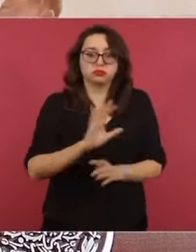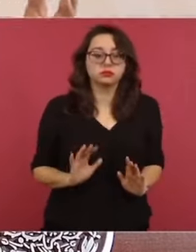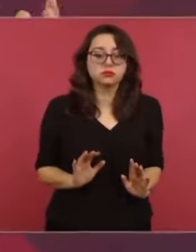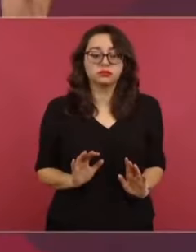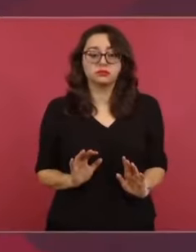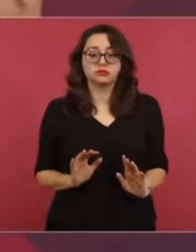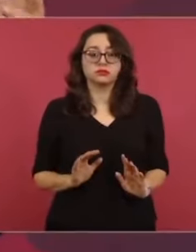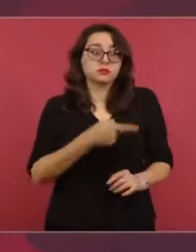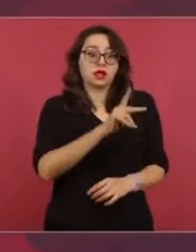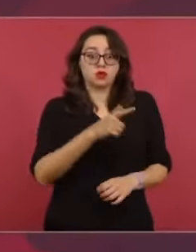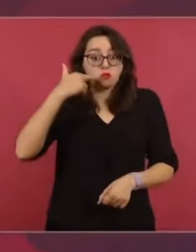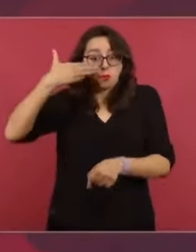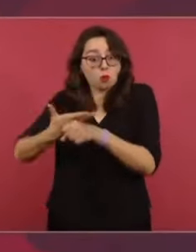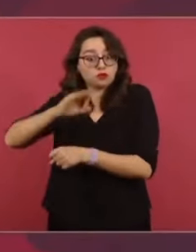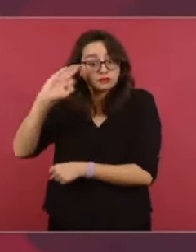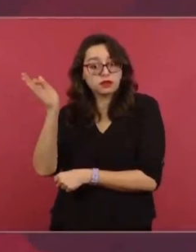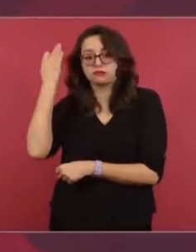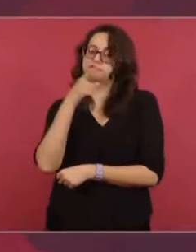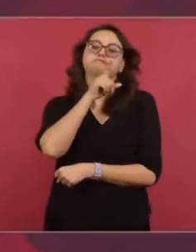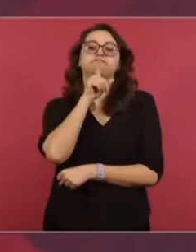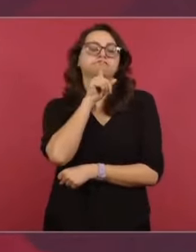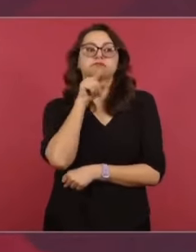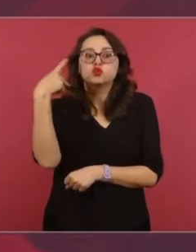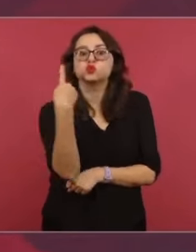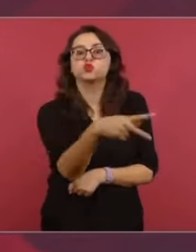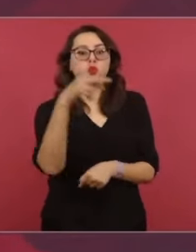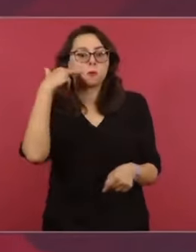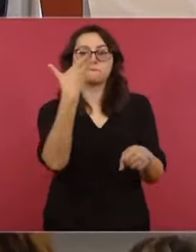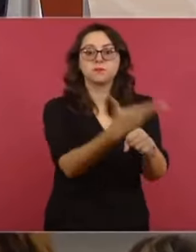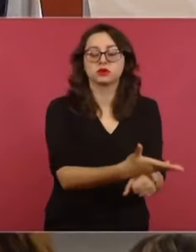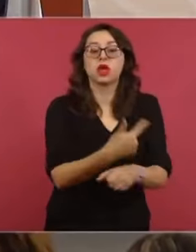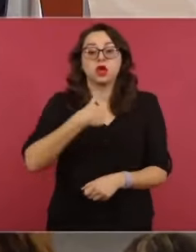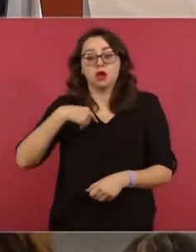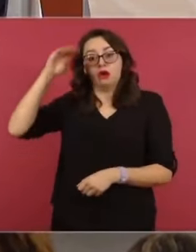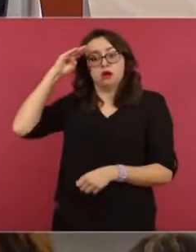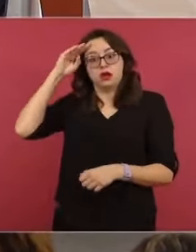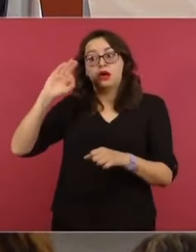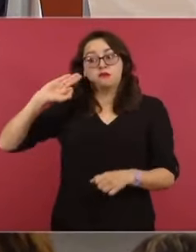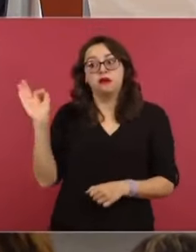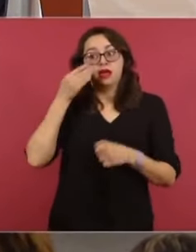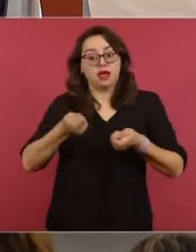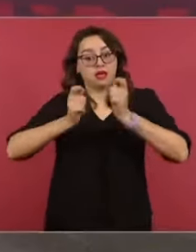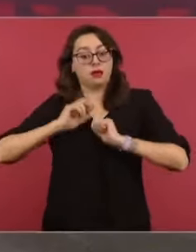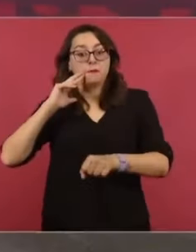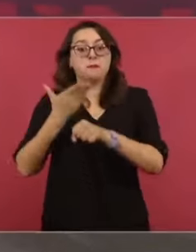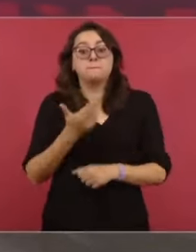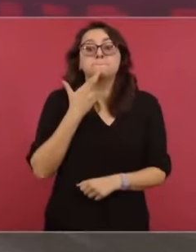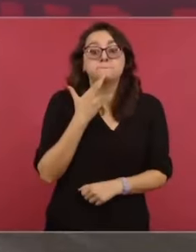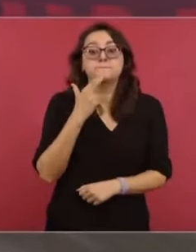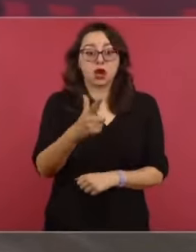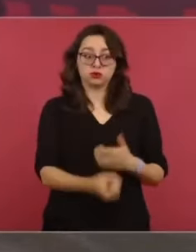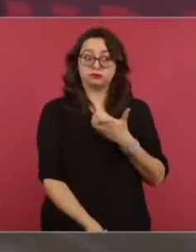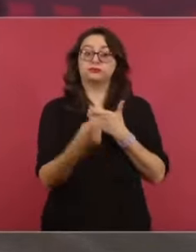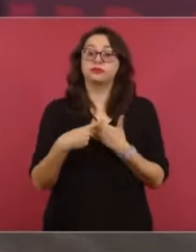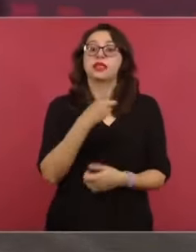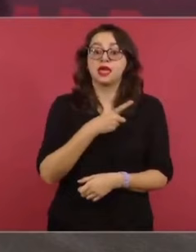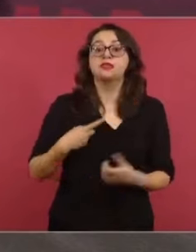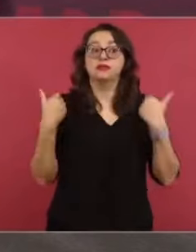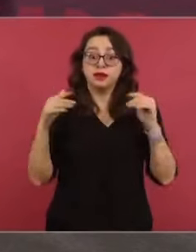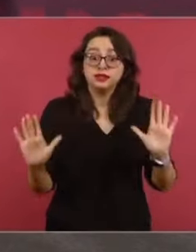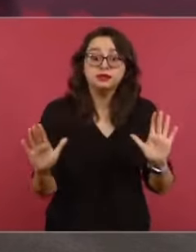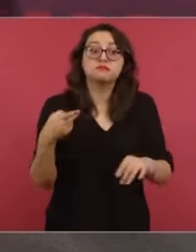que no se integran al sistema Federal que nosotros consideramos es lo mejor porque